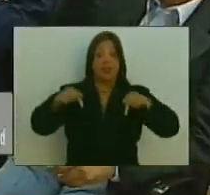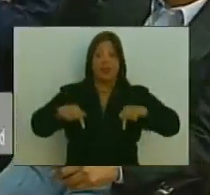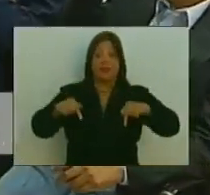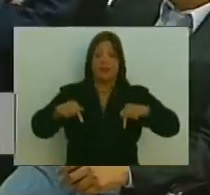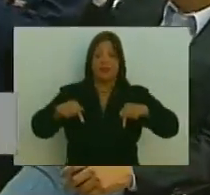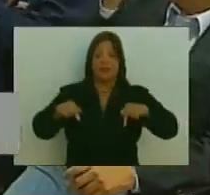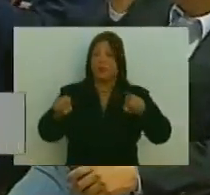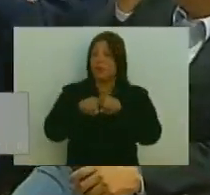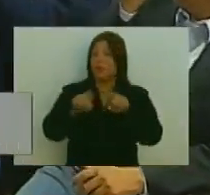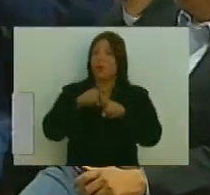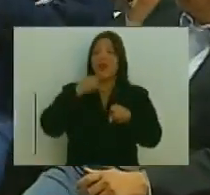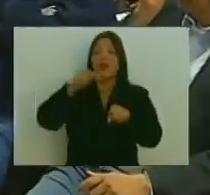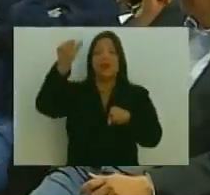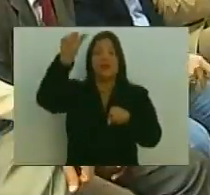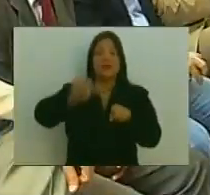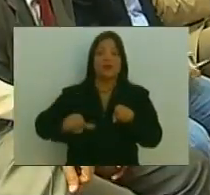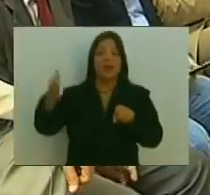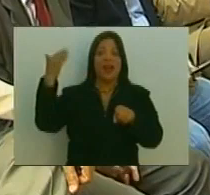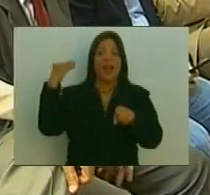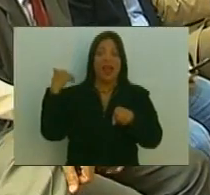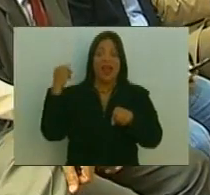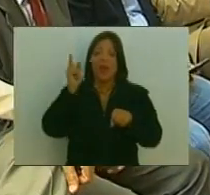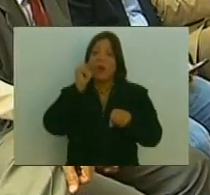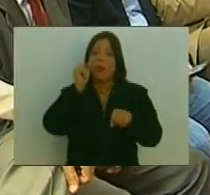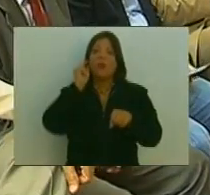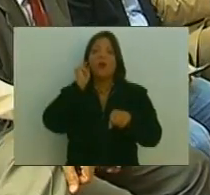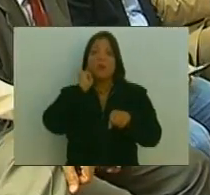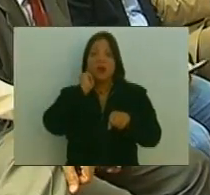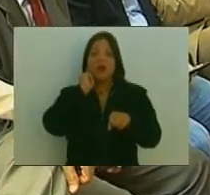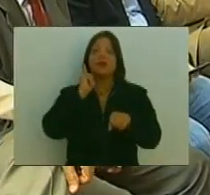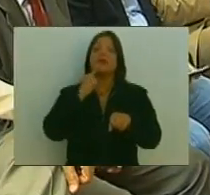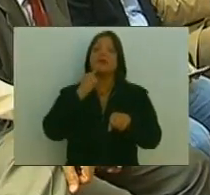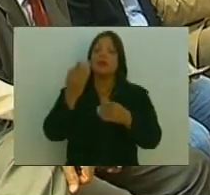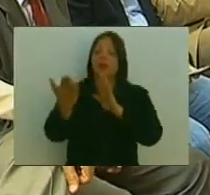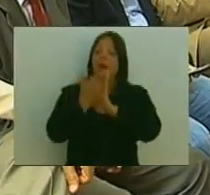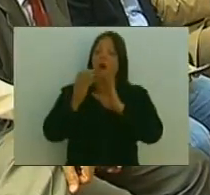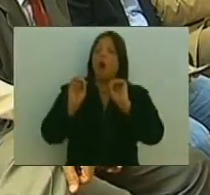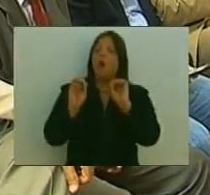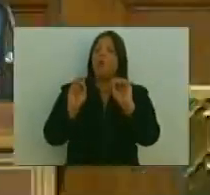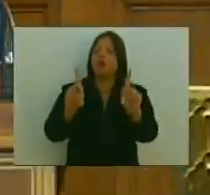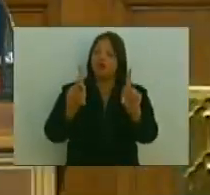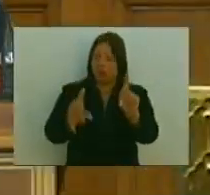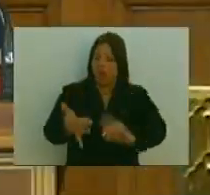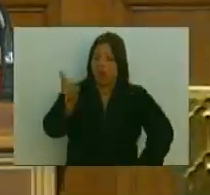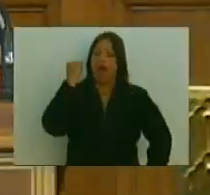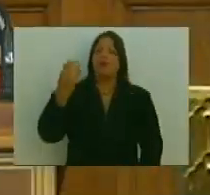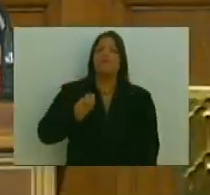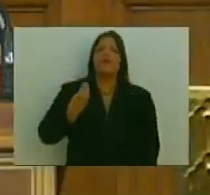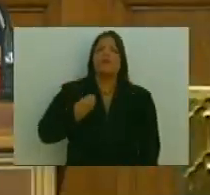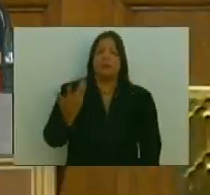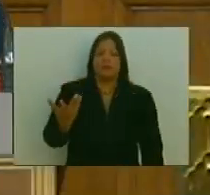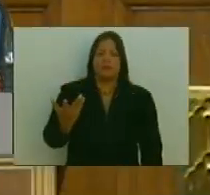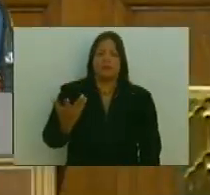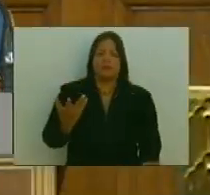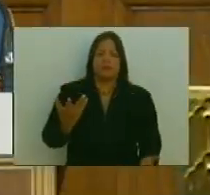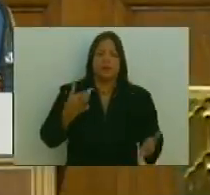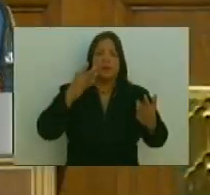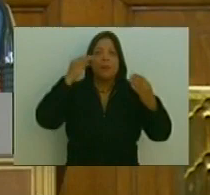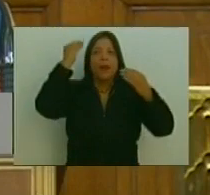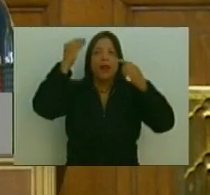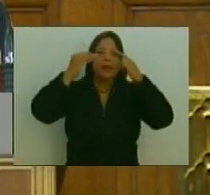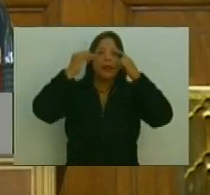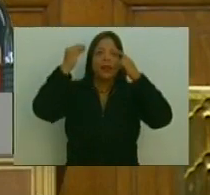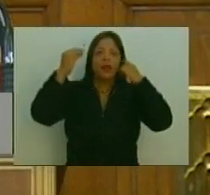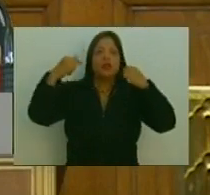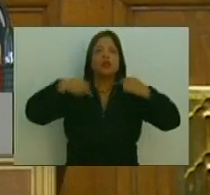que como lo dijeron todos mis compañeros y los han dicho, nos han dado oportunidades de vida, que me iba a imaginar yo